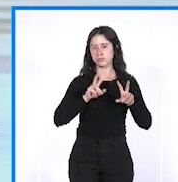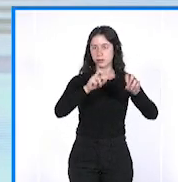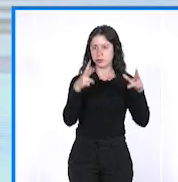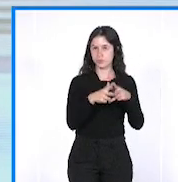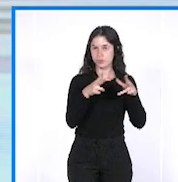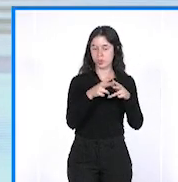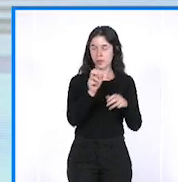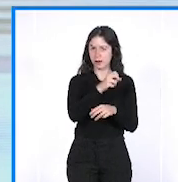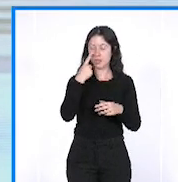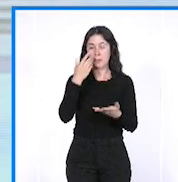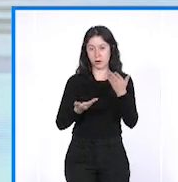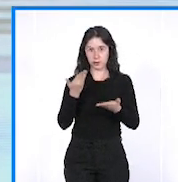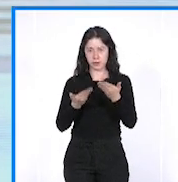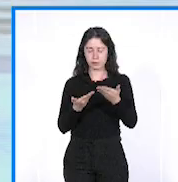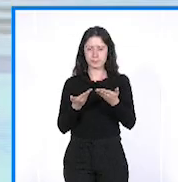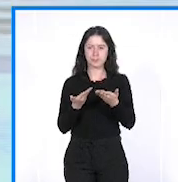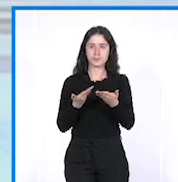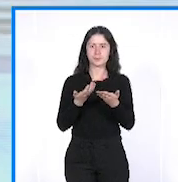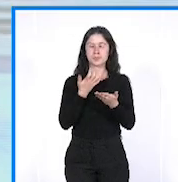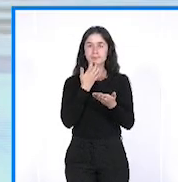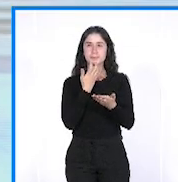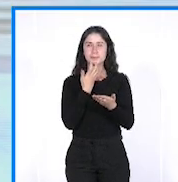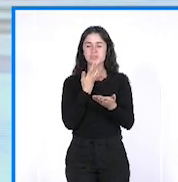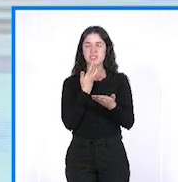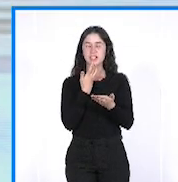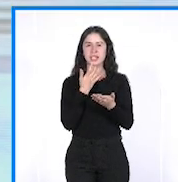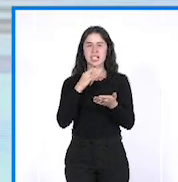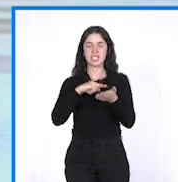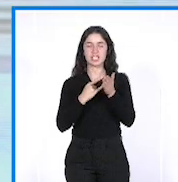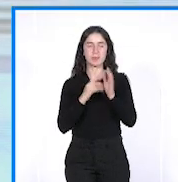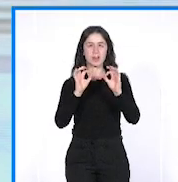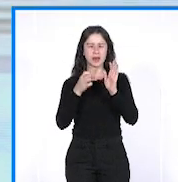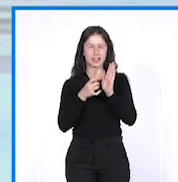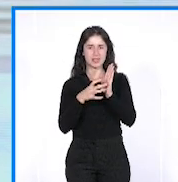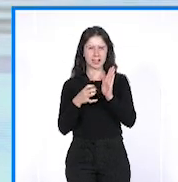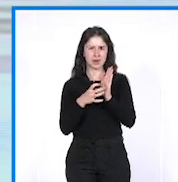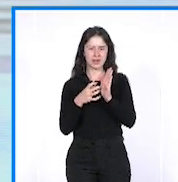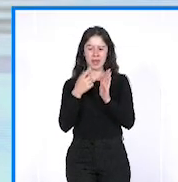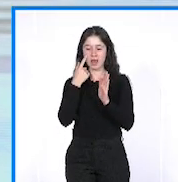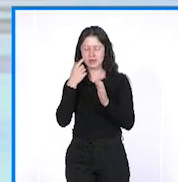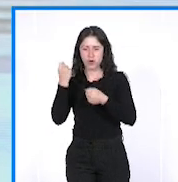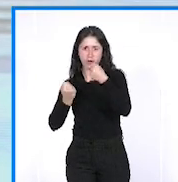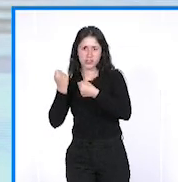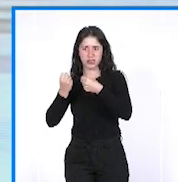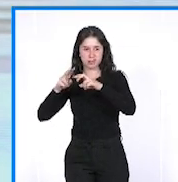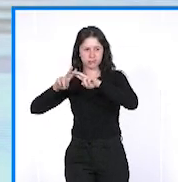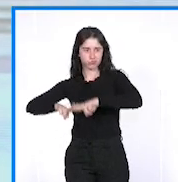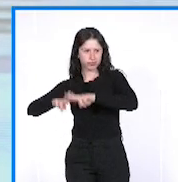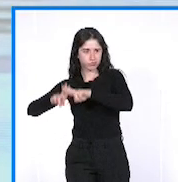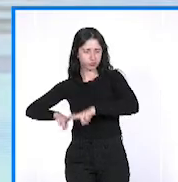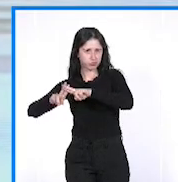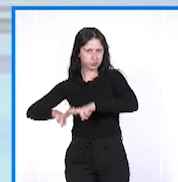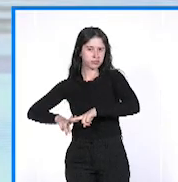proyecto no es como cuando un sistema de calidad evalúa las tuercas de un coche no que hay una